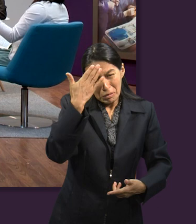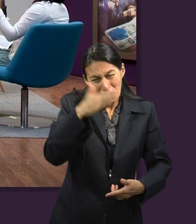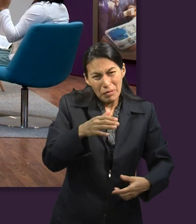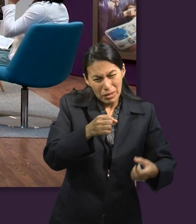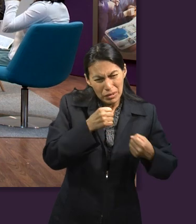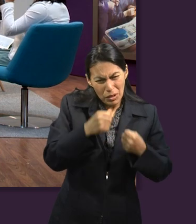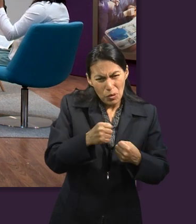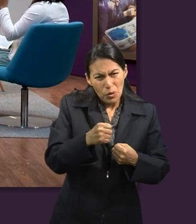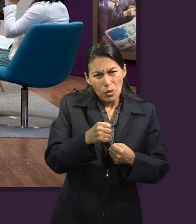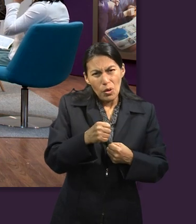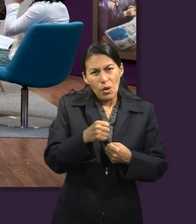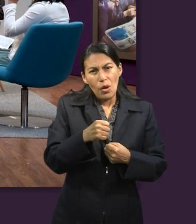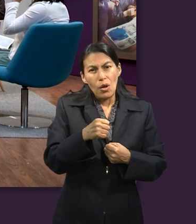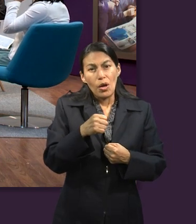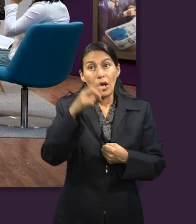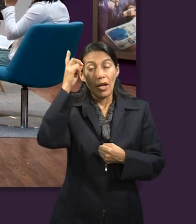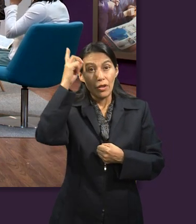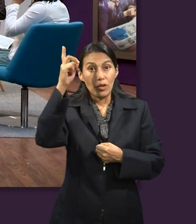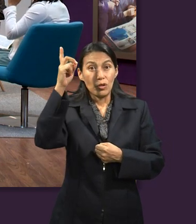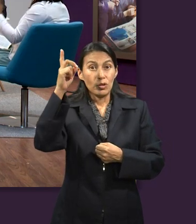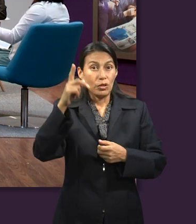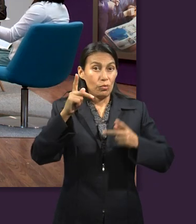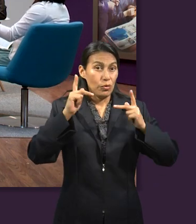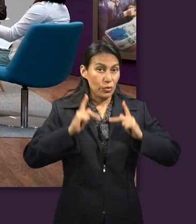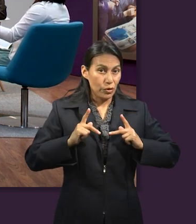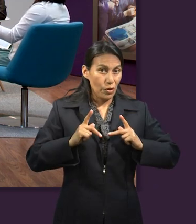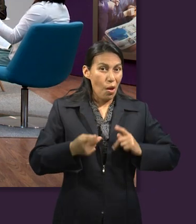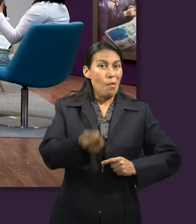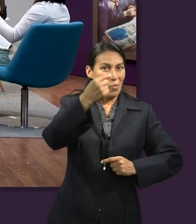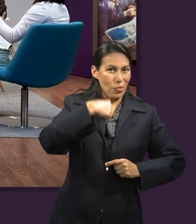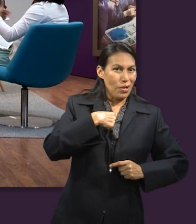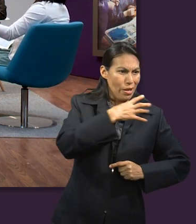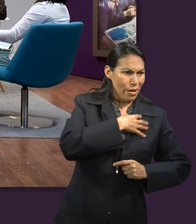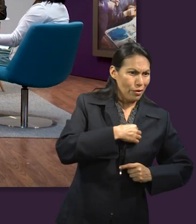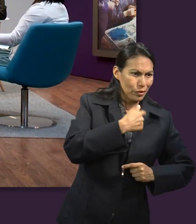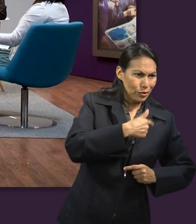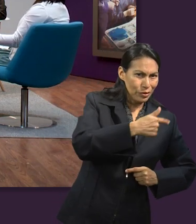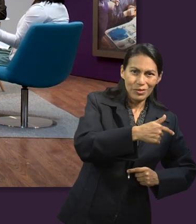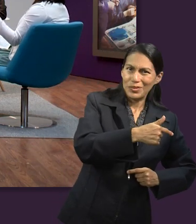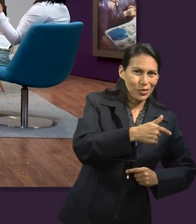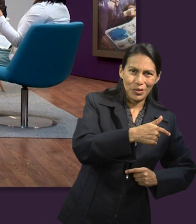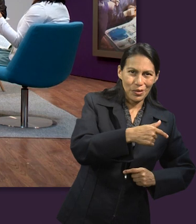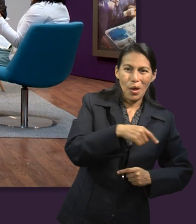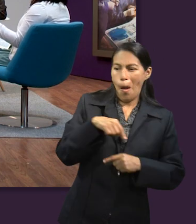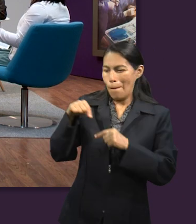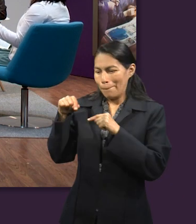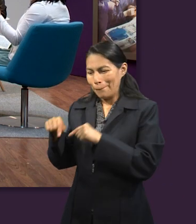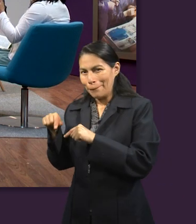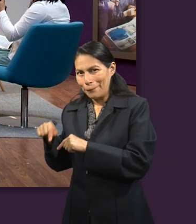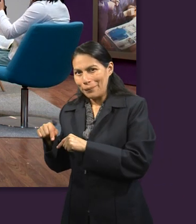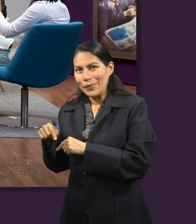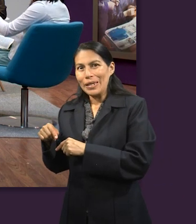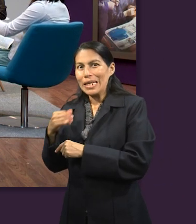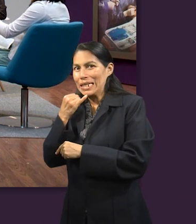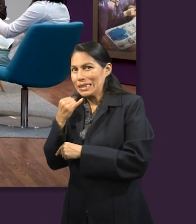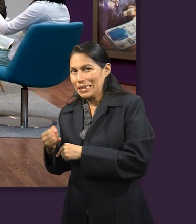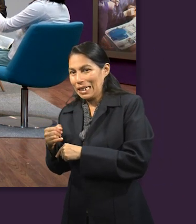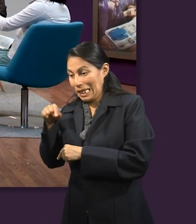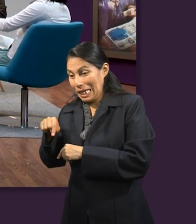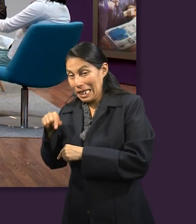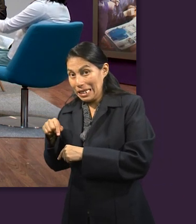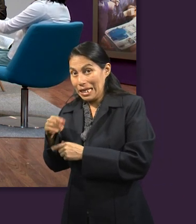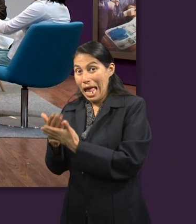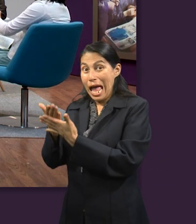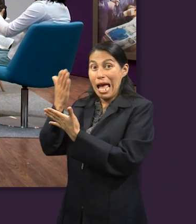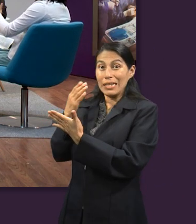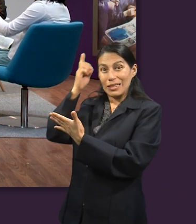él tenía en claro que lo que dios le había dicho no iba a venir por sus fuerzas sino iba a venir por la dirección que